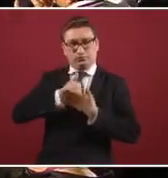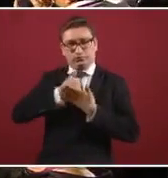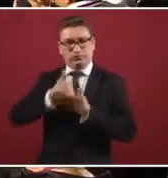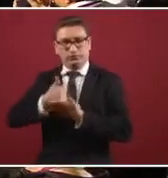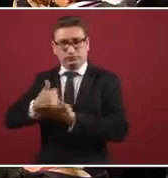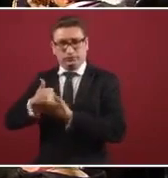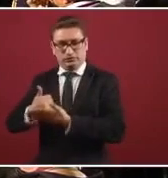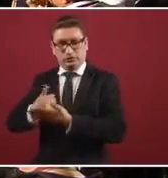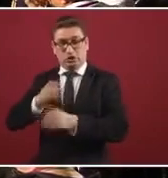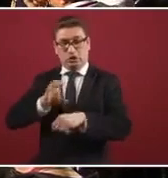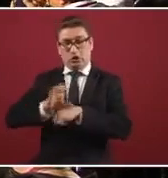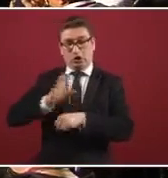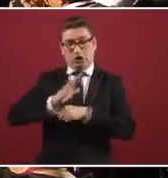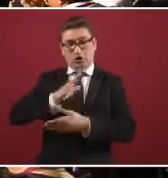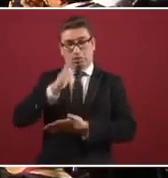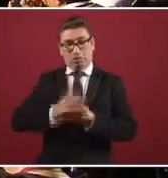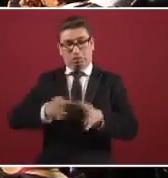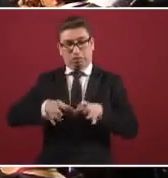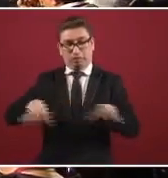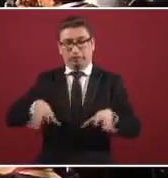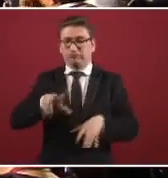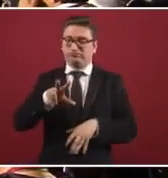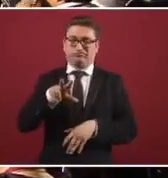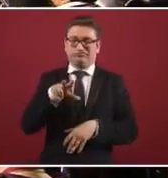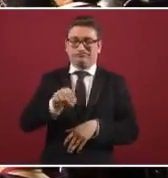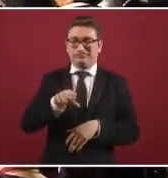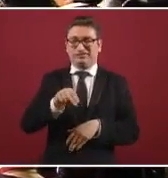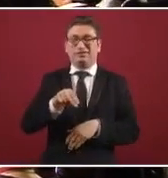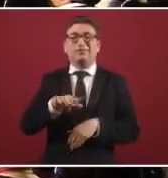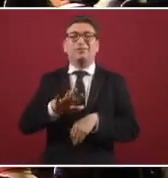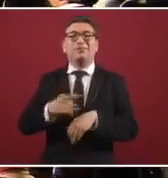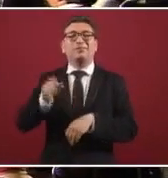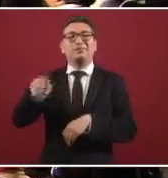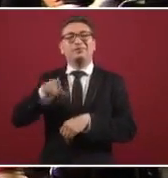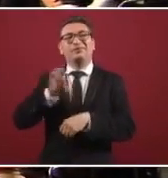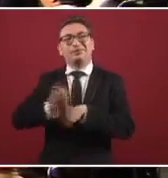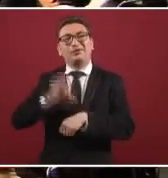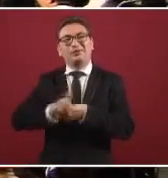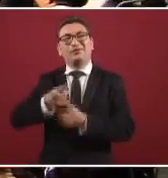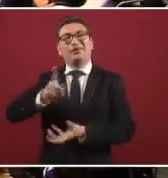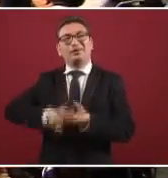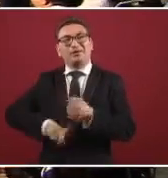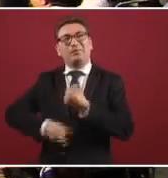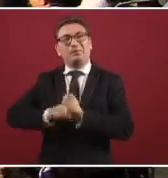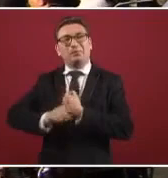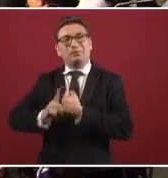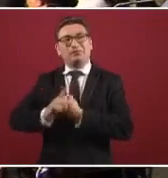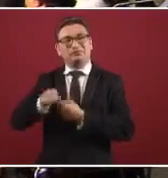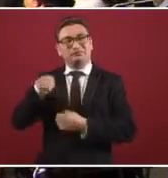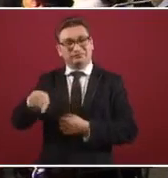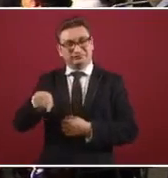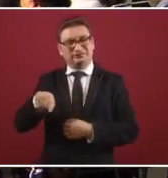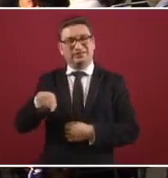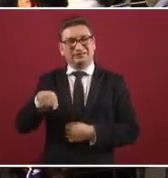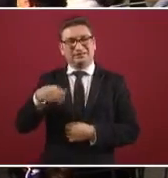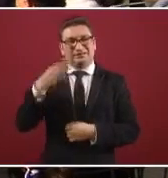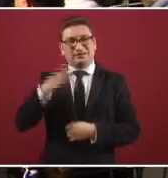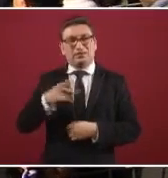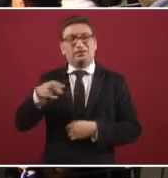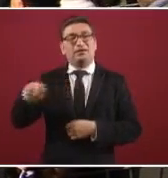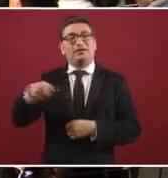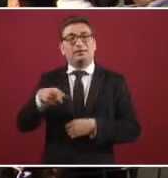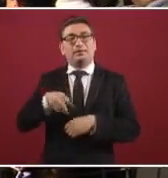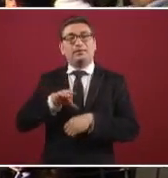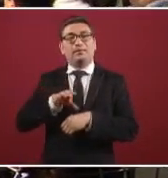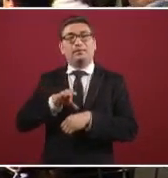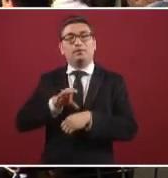se fraccionara Colombia porque ya empezaba a hablarse de la independencia de